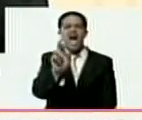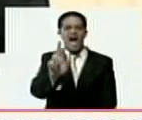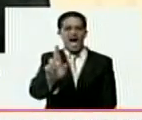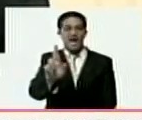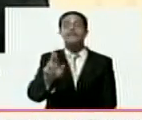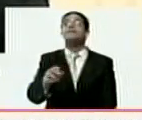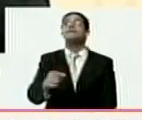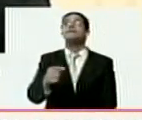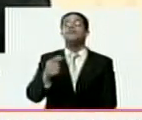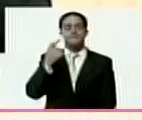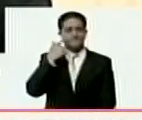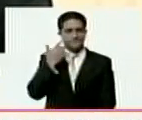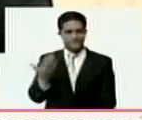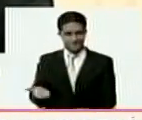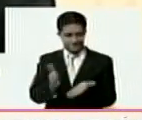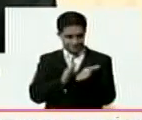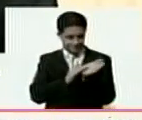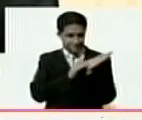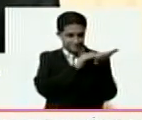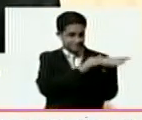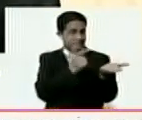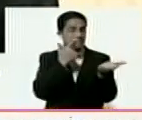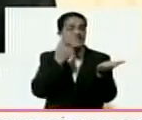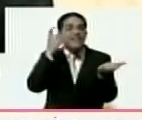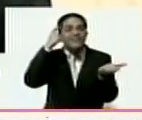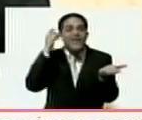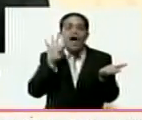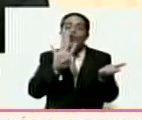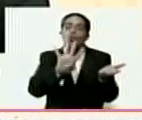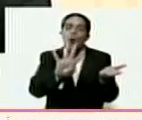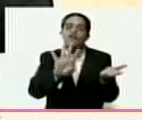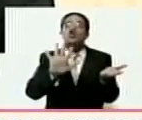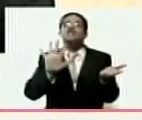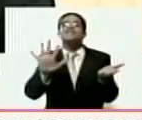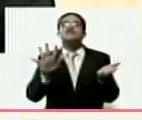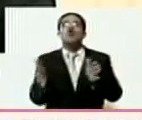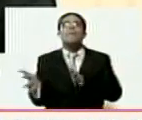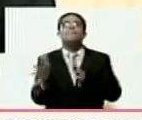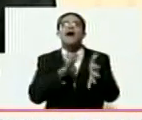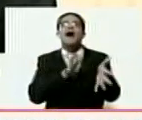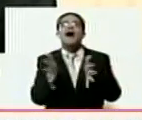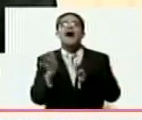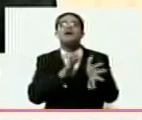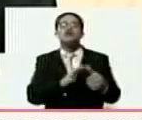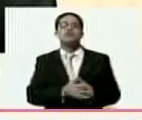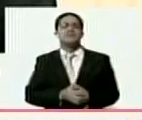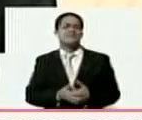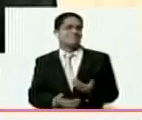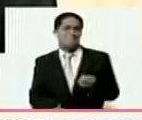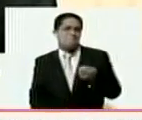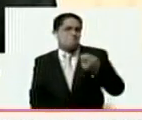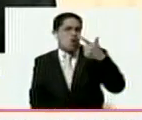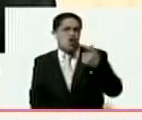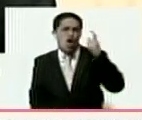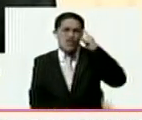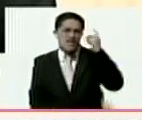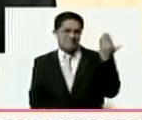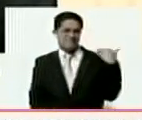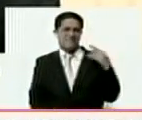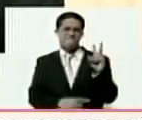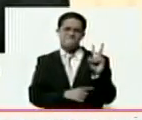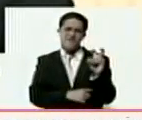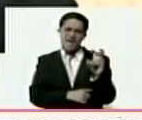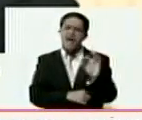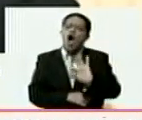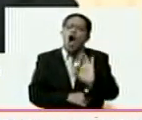día, en 4 y 5 de marzo, hace el viernes, el jueves,